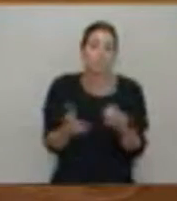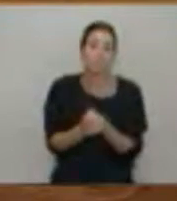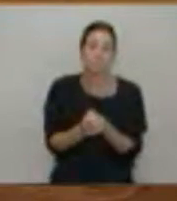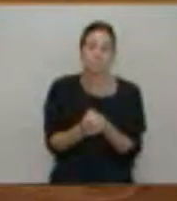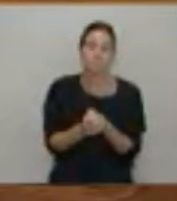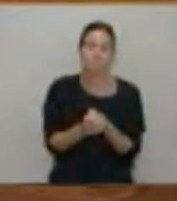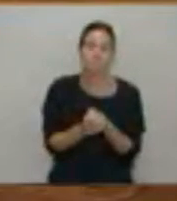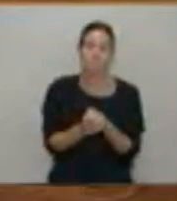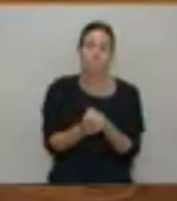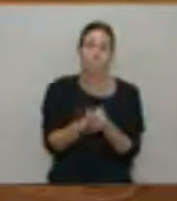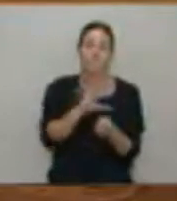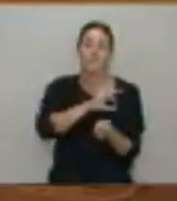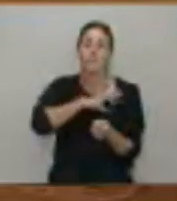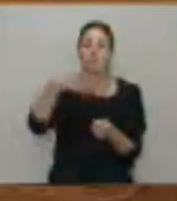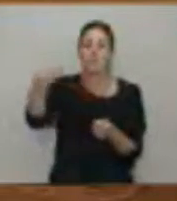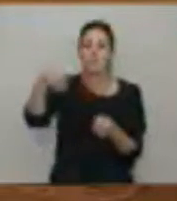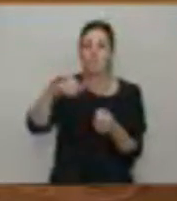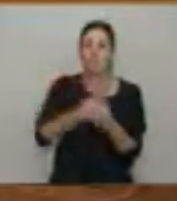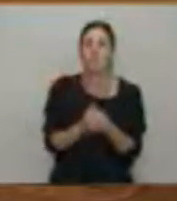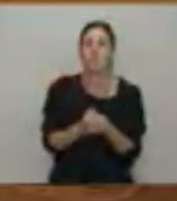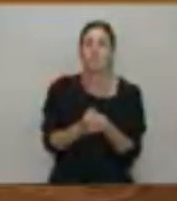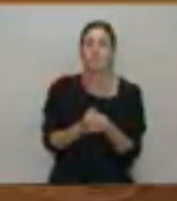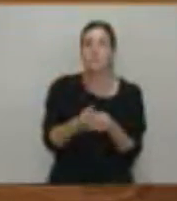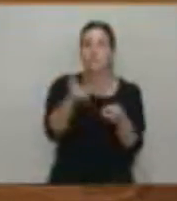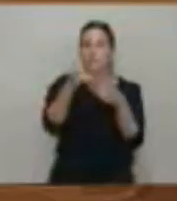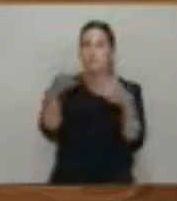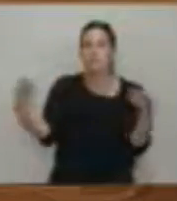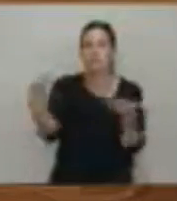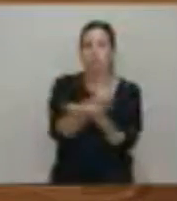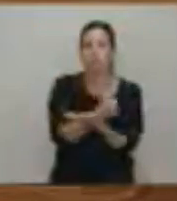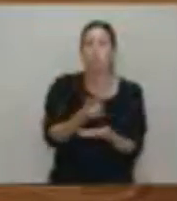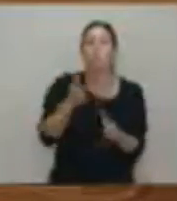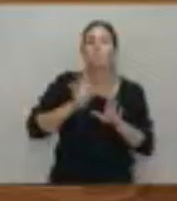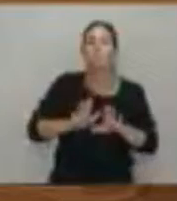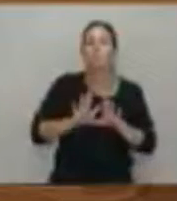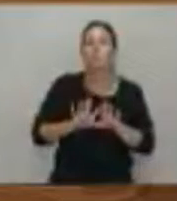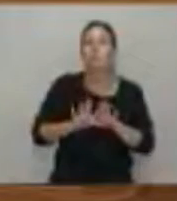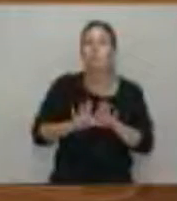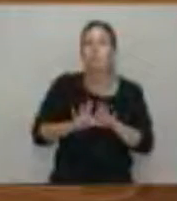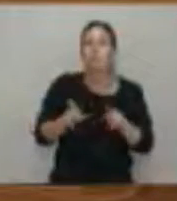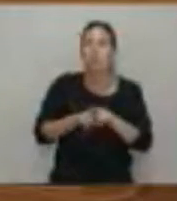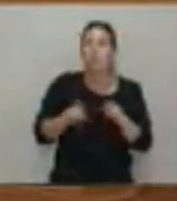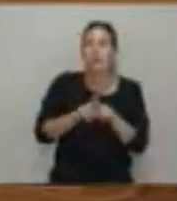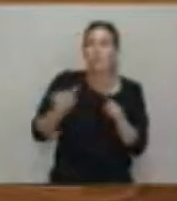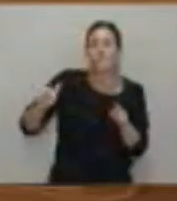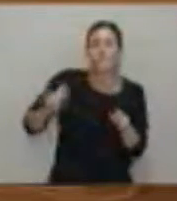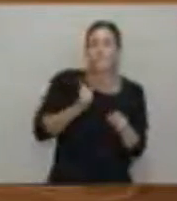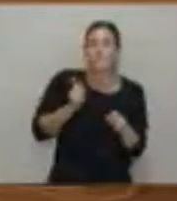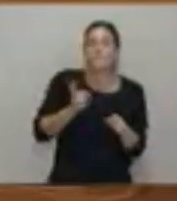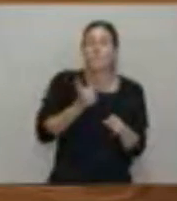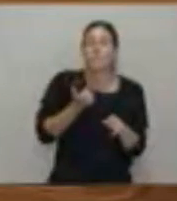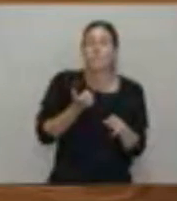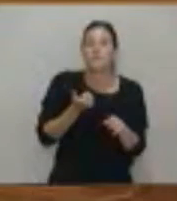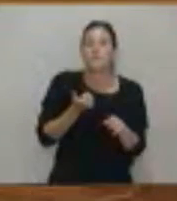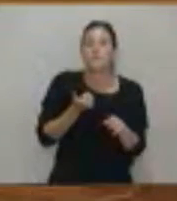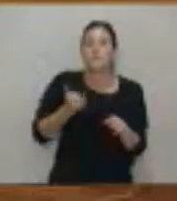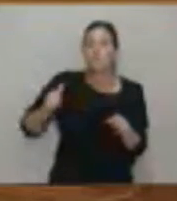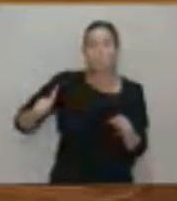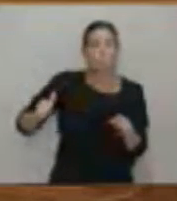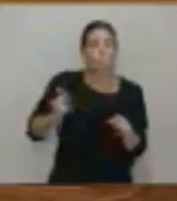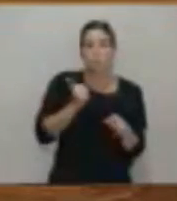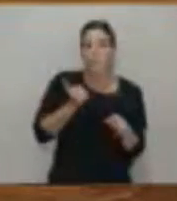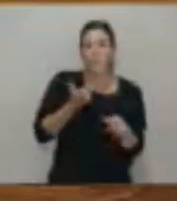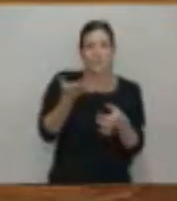más, señor presidente. Hay que tributar por todo, pero se desaprovechó una oportunidad